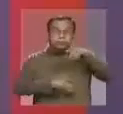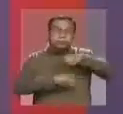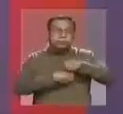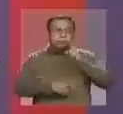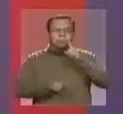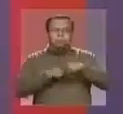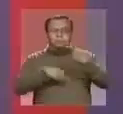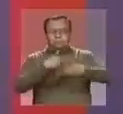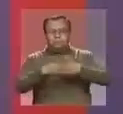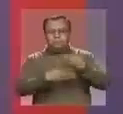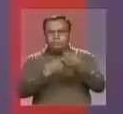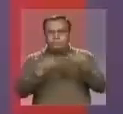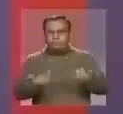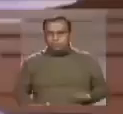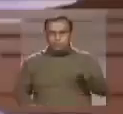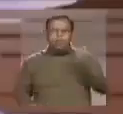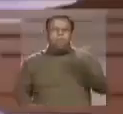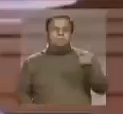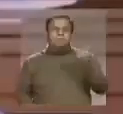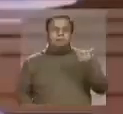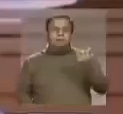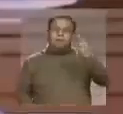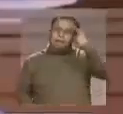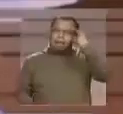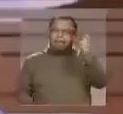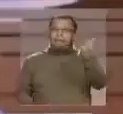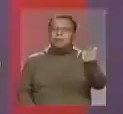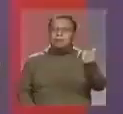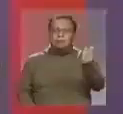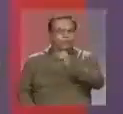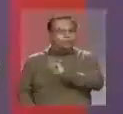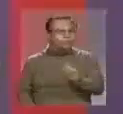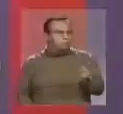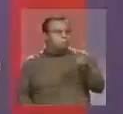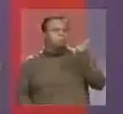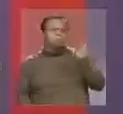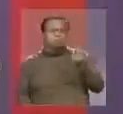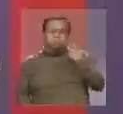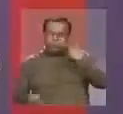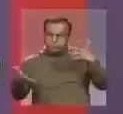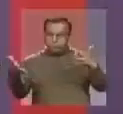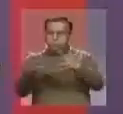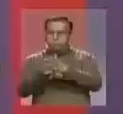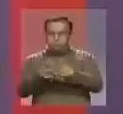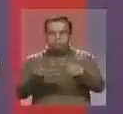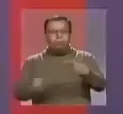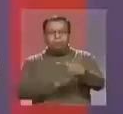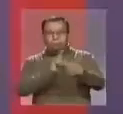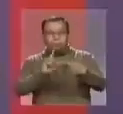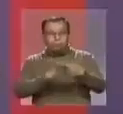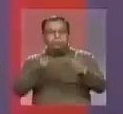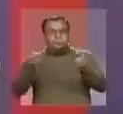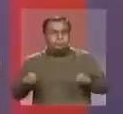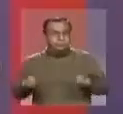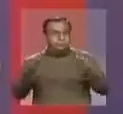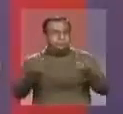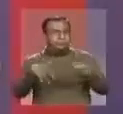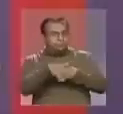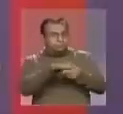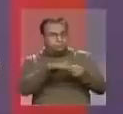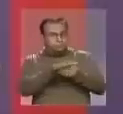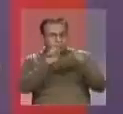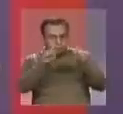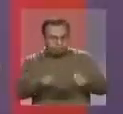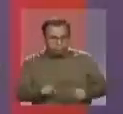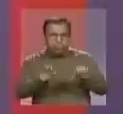a lo que es la reparación económica, exacto, y la reparación tiene que ser integral, es decir, se deben brindar las condiciones para